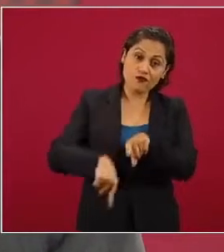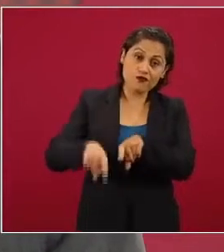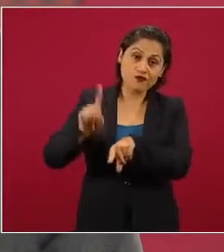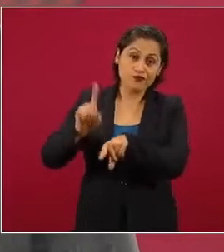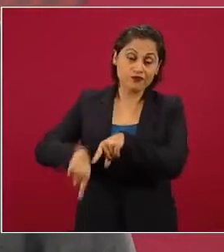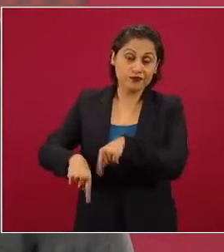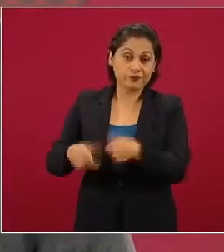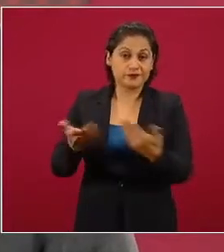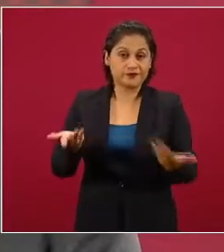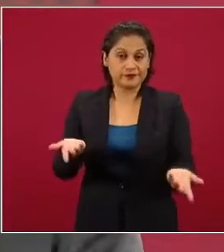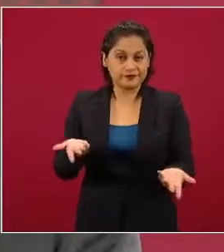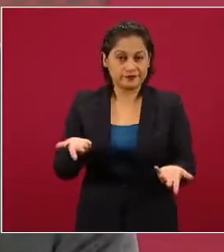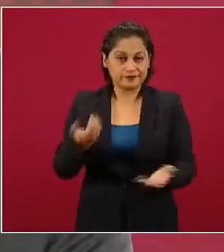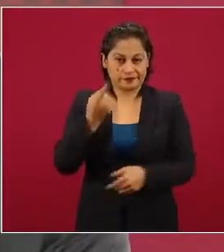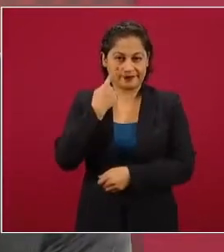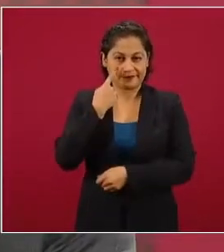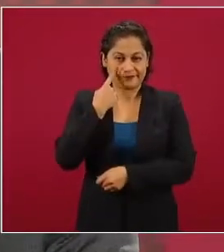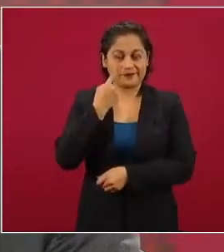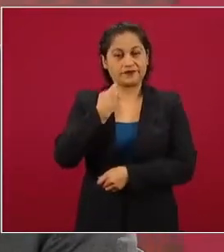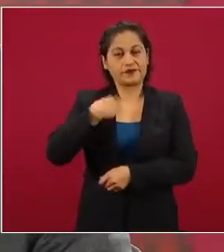No podemos ser